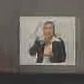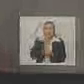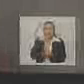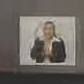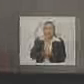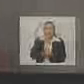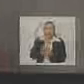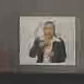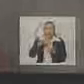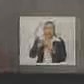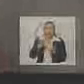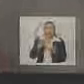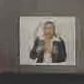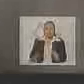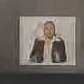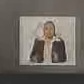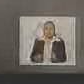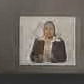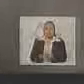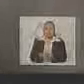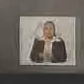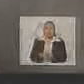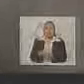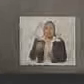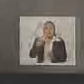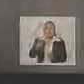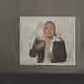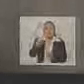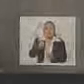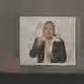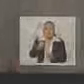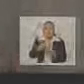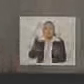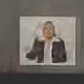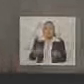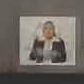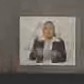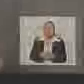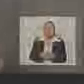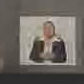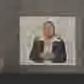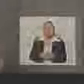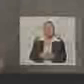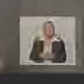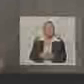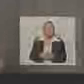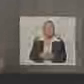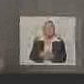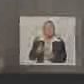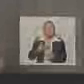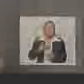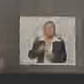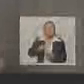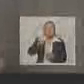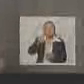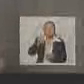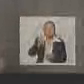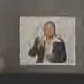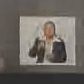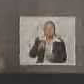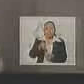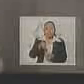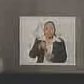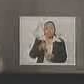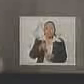estamos listos para iniciar. Les deseamos a todos el mayor de los éxitos. En este mensaje inicial tiene la palabra el candidato del